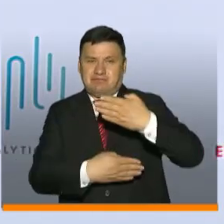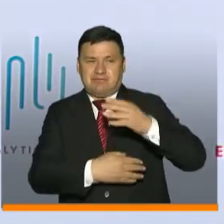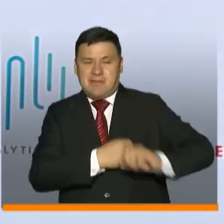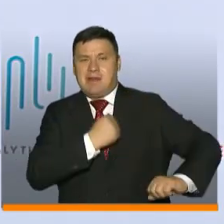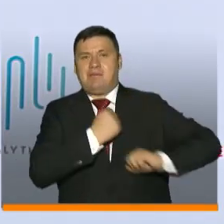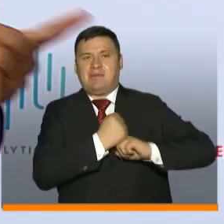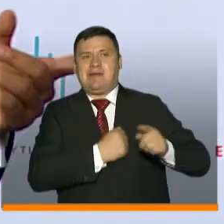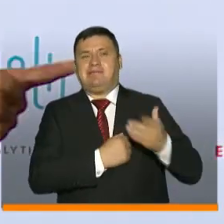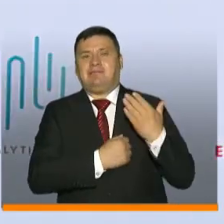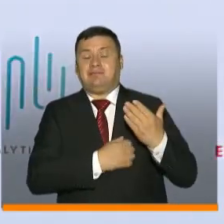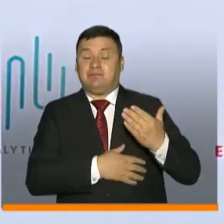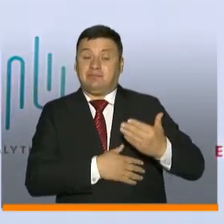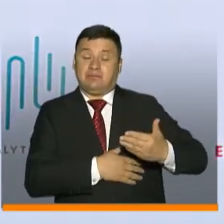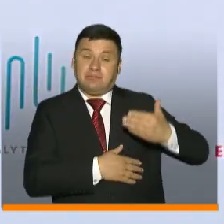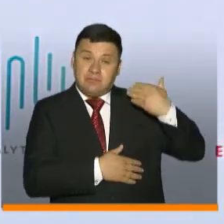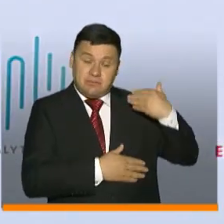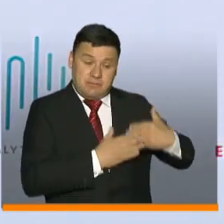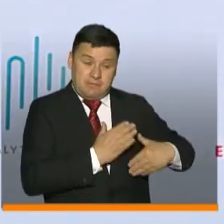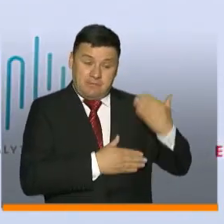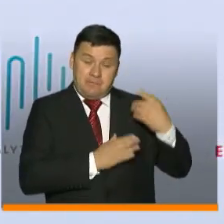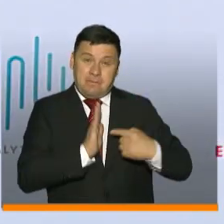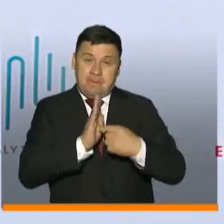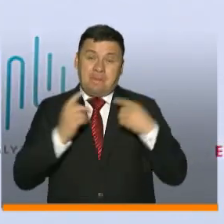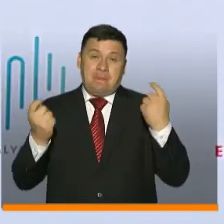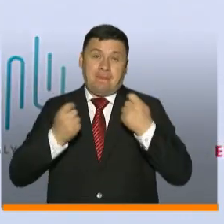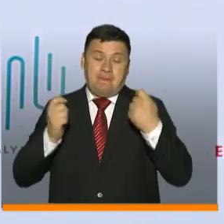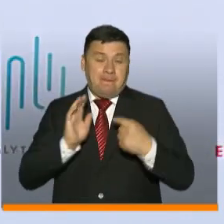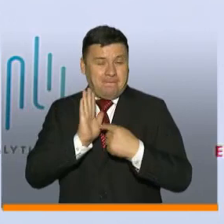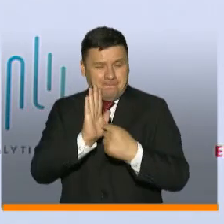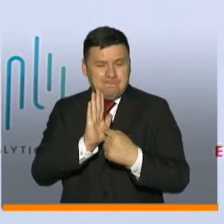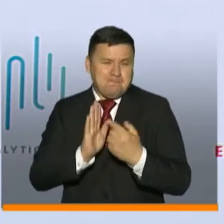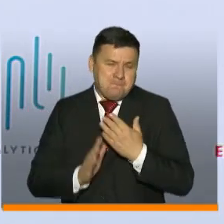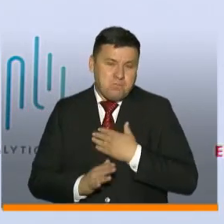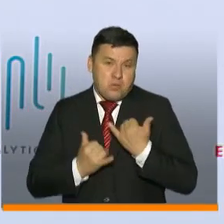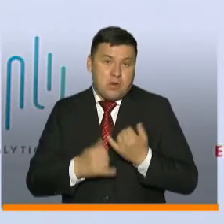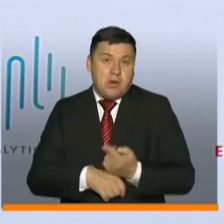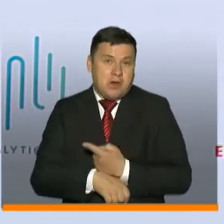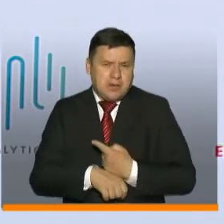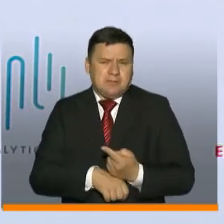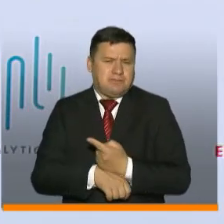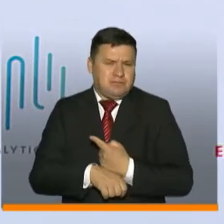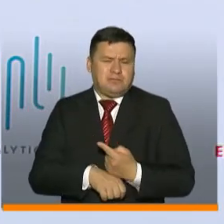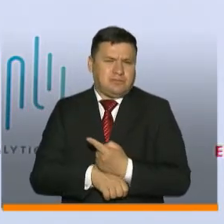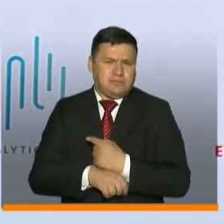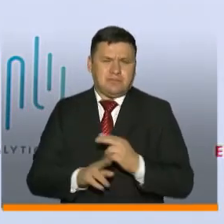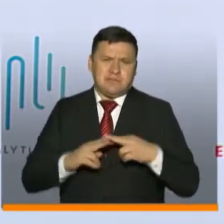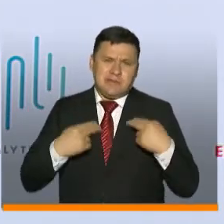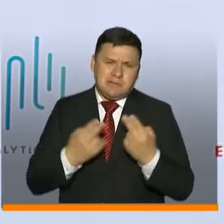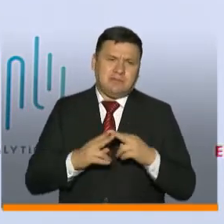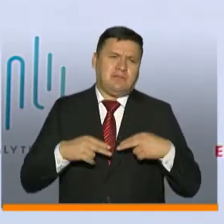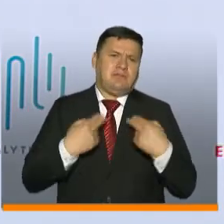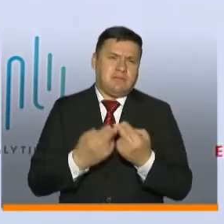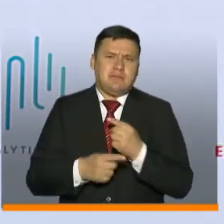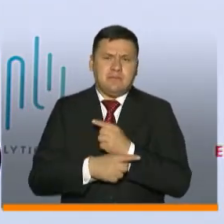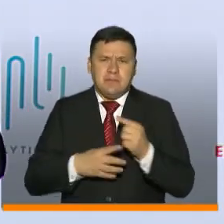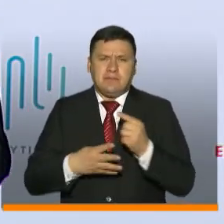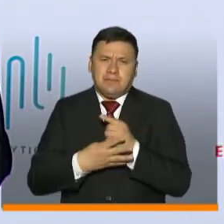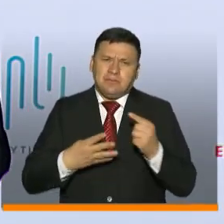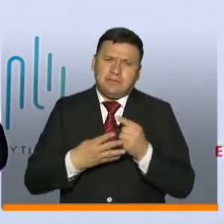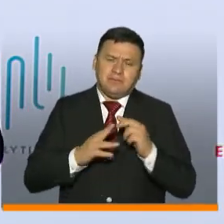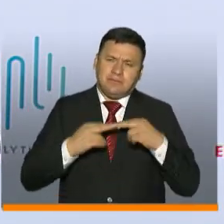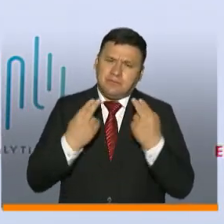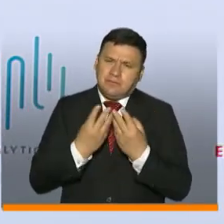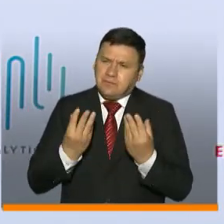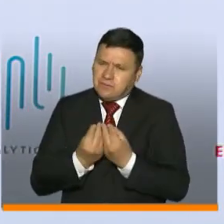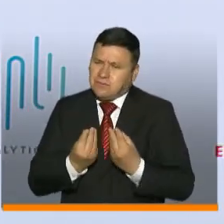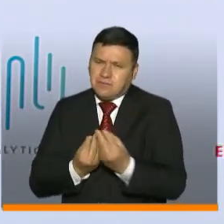Desde días antes de presentar la campaña y horas tras horas, reuniones tras reuniones, semana a semana, con todo el